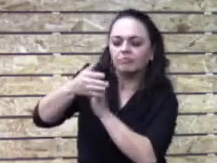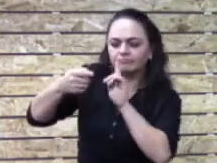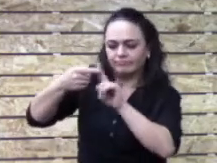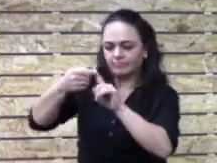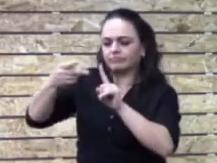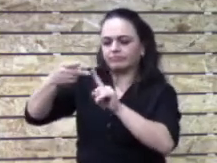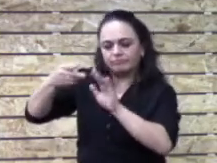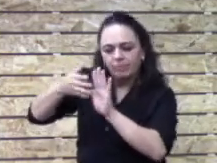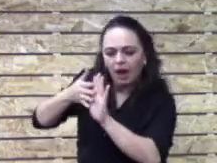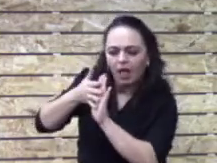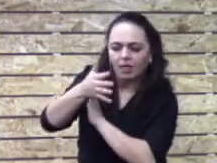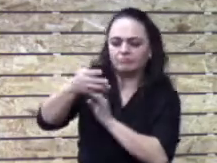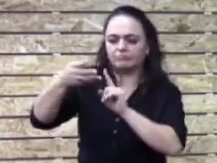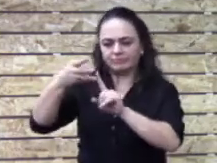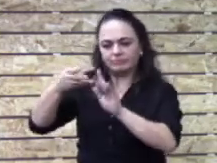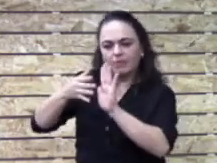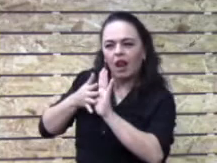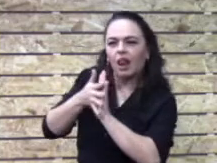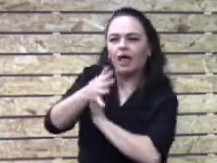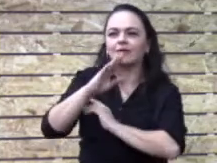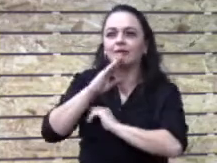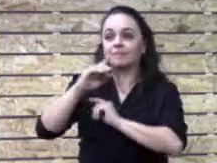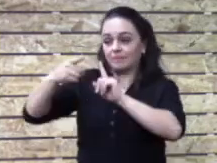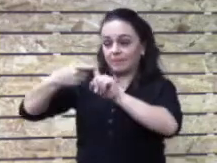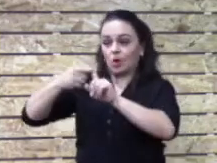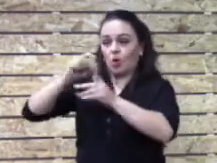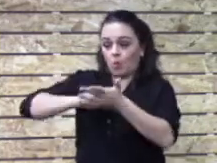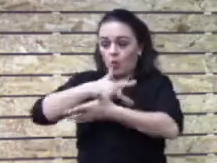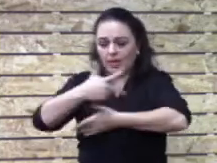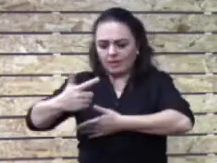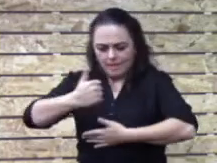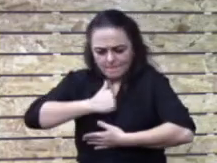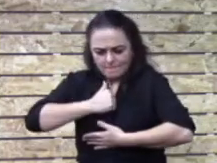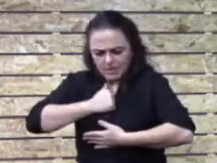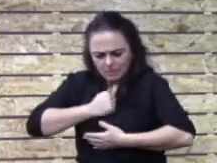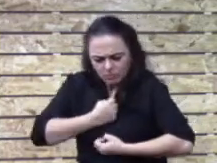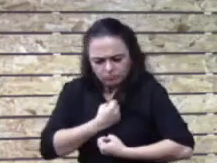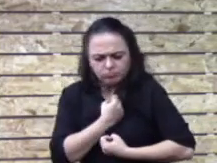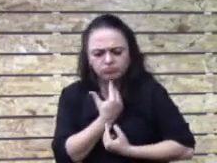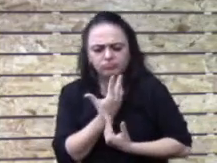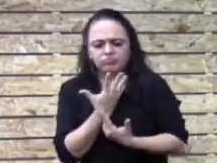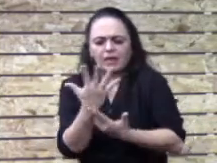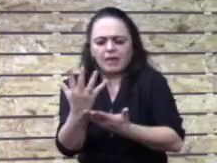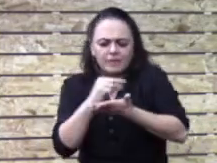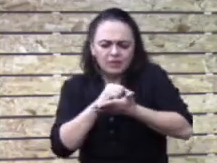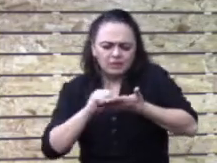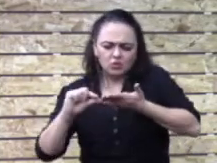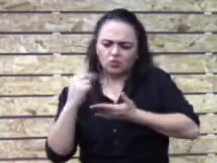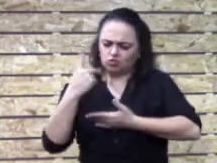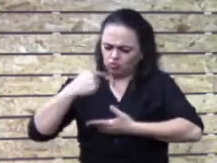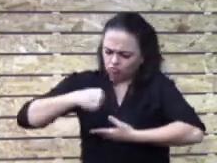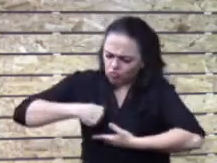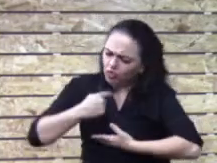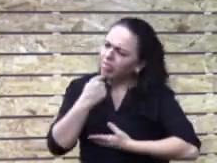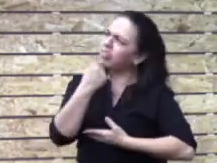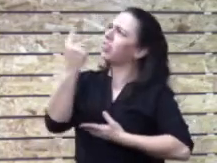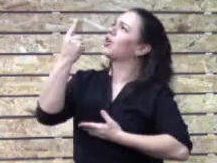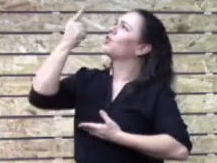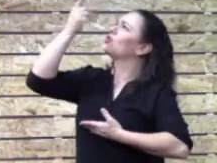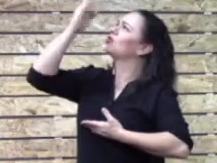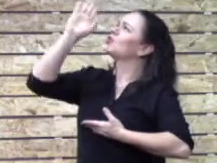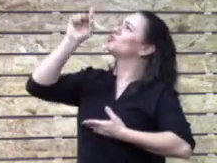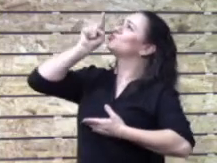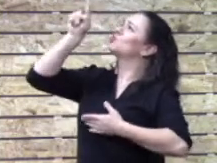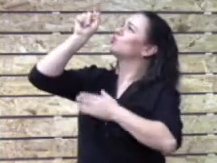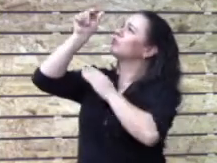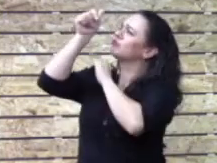del poeta que habla consigo mismo. El verso número 2, yo le digo al Señor, tú eres mi